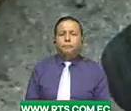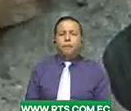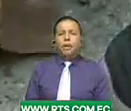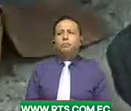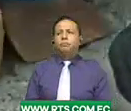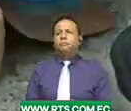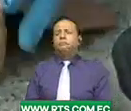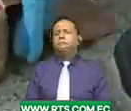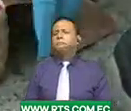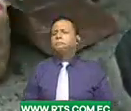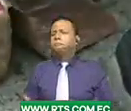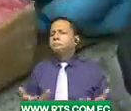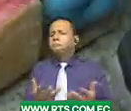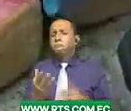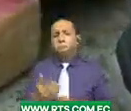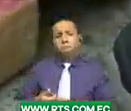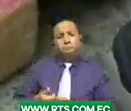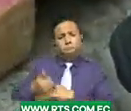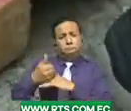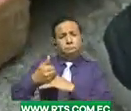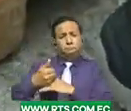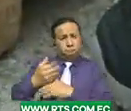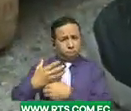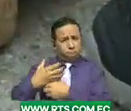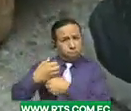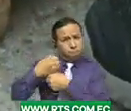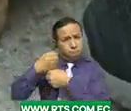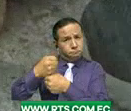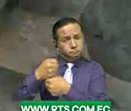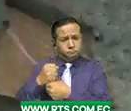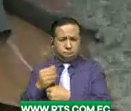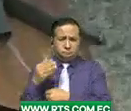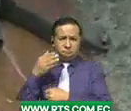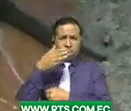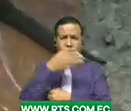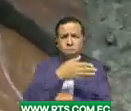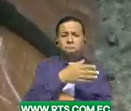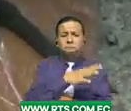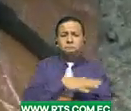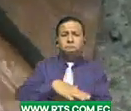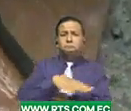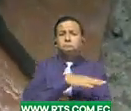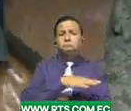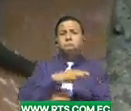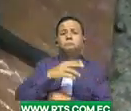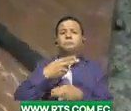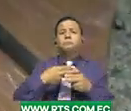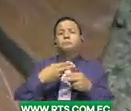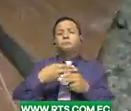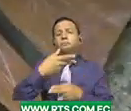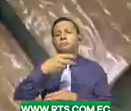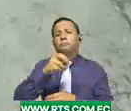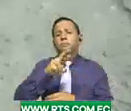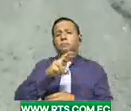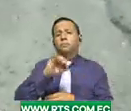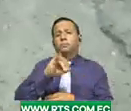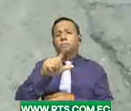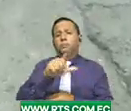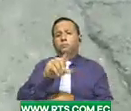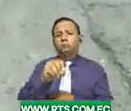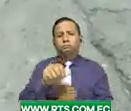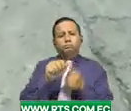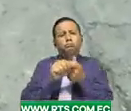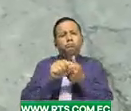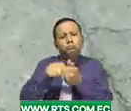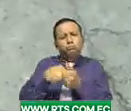El golpe por parte de las autoridades de seguridad se lo ejecutó en el sector del Chorrillo, esto cercano a la penitenciaría del litoral